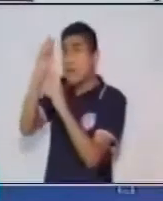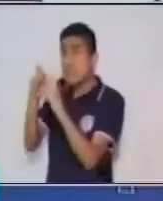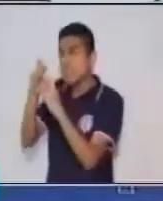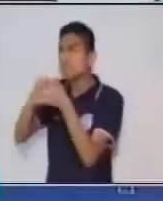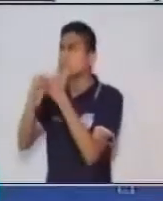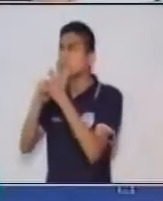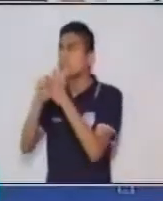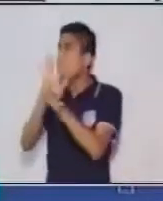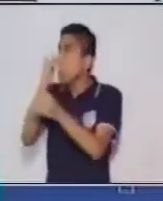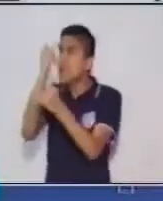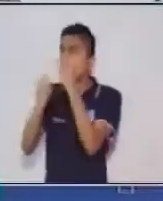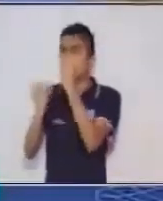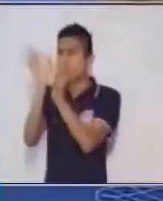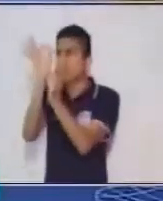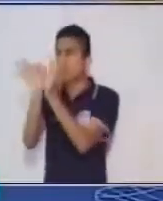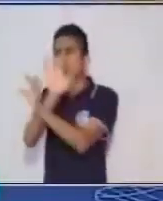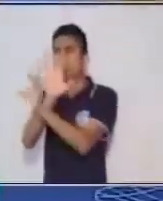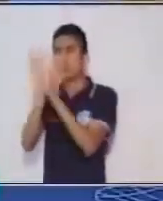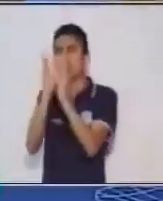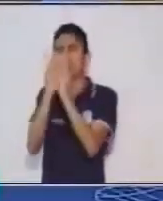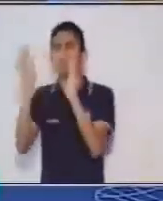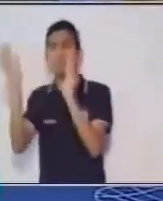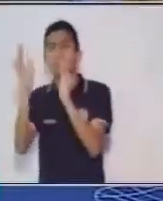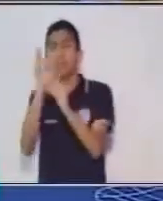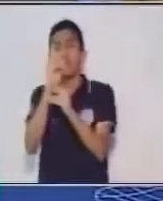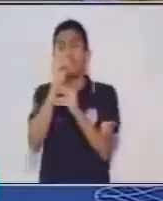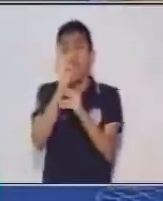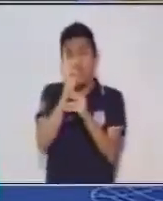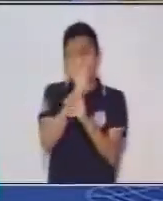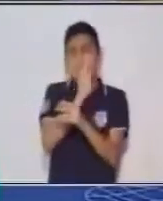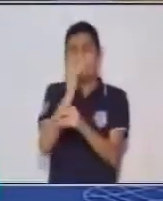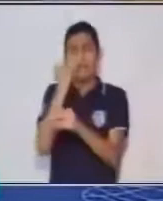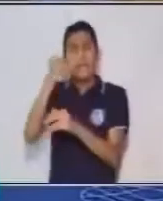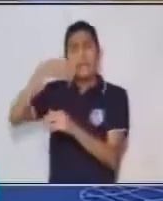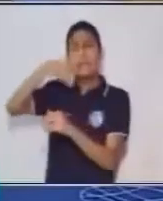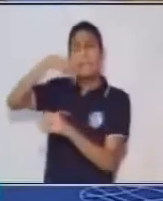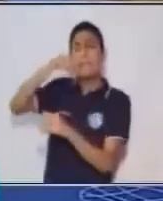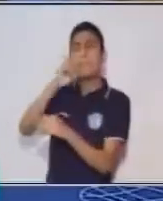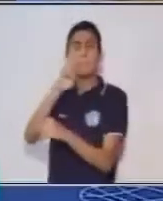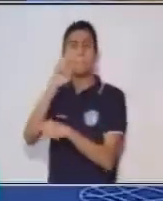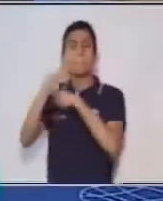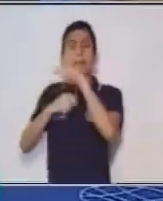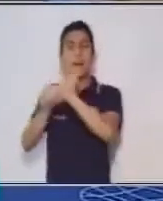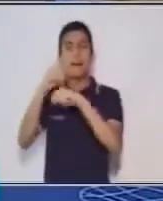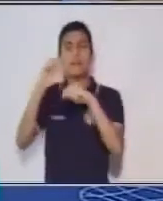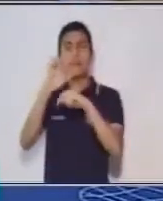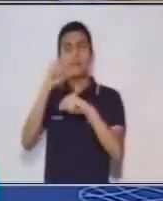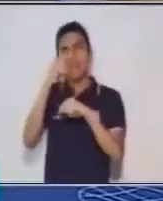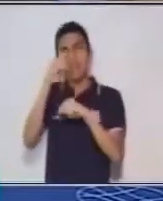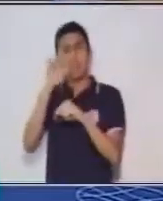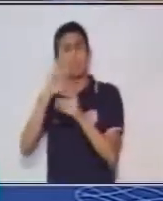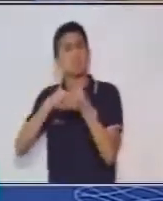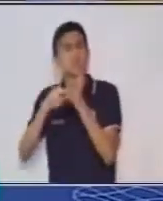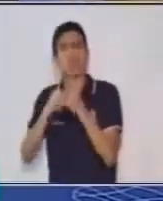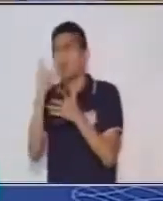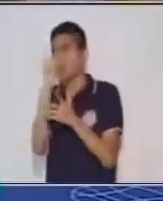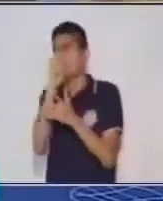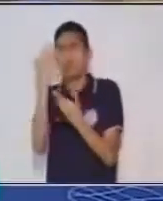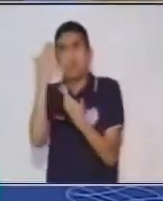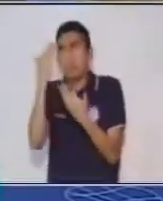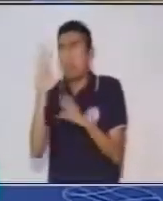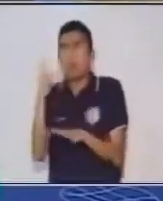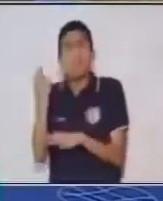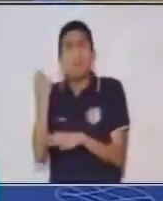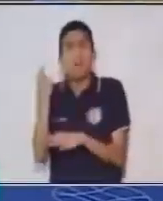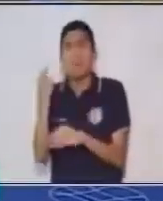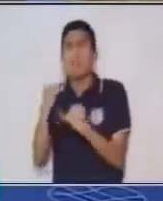terminaron e imperfecto para aquellas que no sabemos si realmente finalizaron, si aún continúan, pero